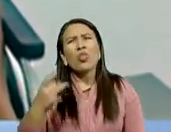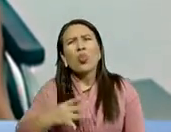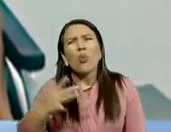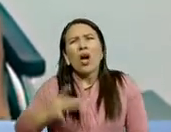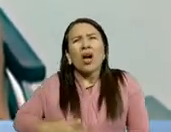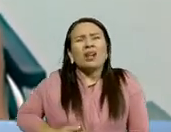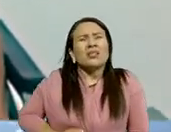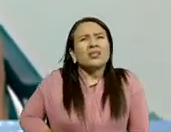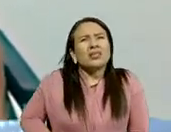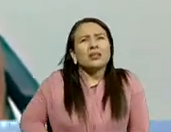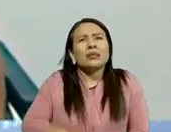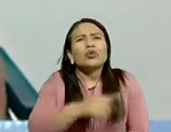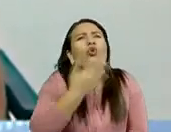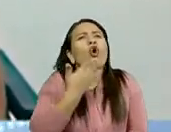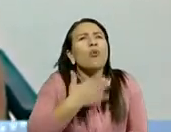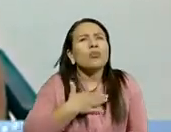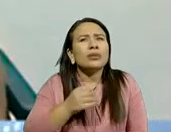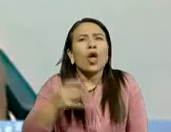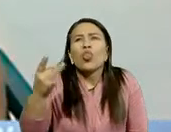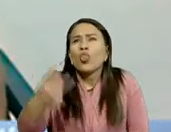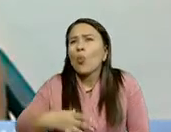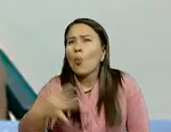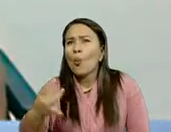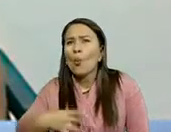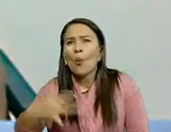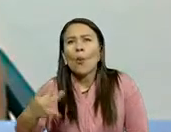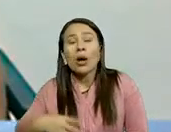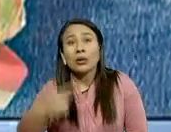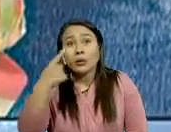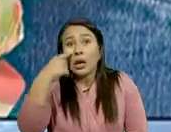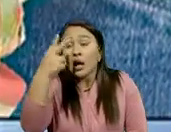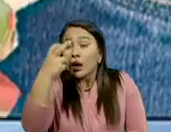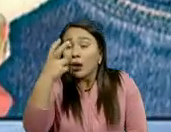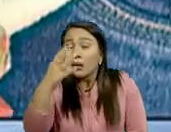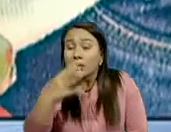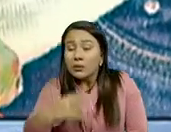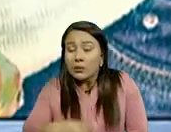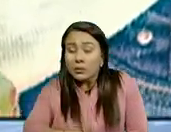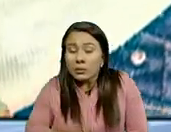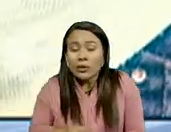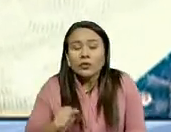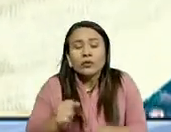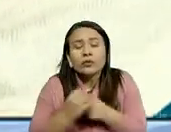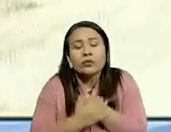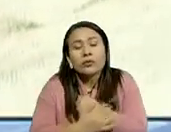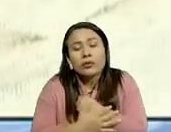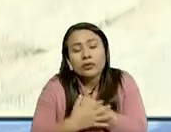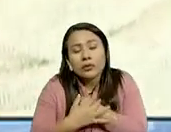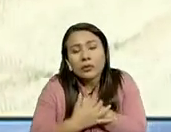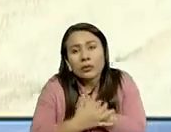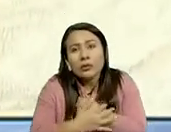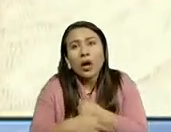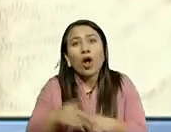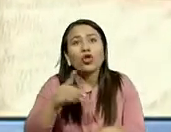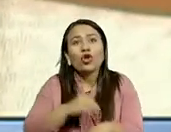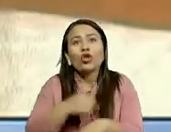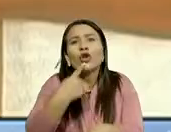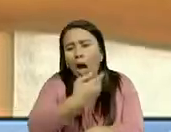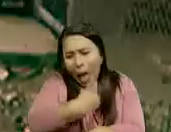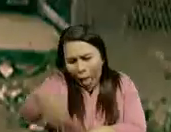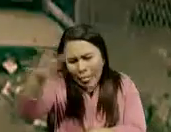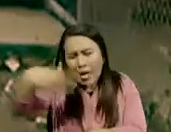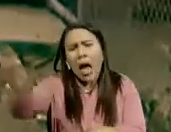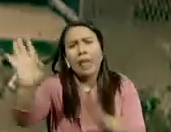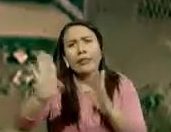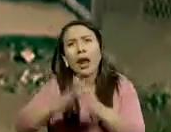no estaba bien. ¿Qué sentía? Dolor, perdí la vista, comencé a tener escalofrío y así el doctor me mandó a la casa